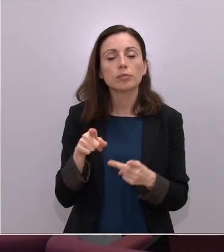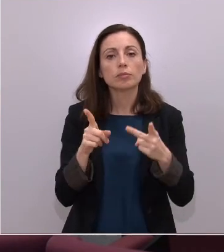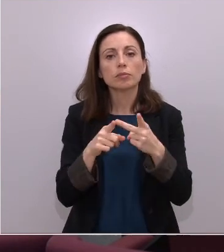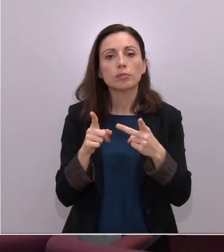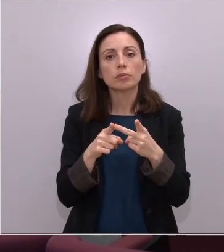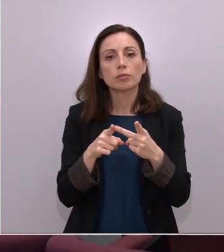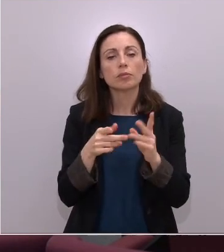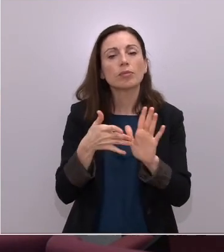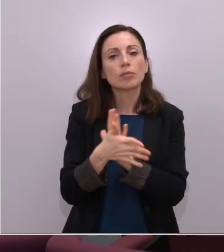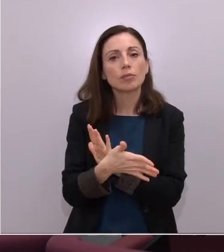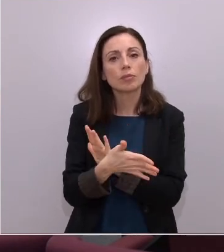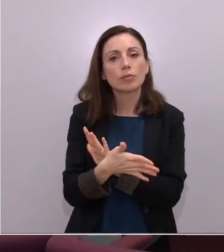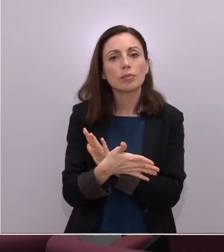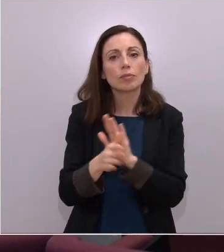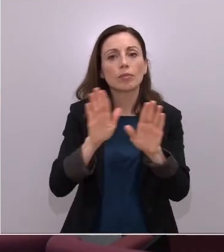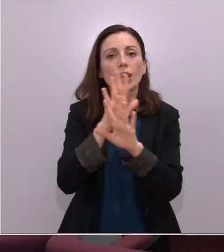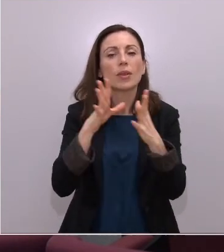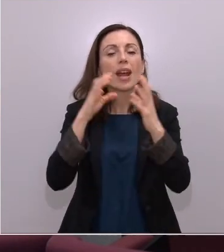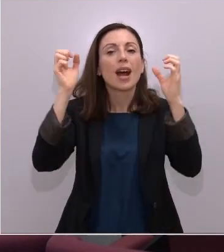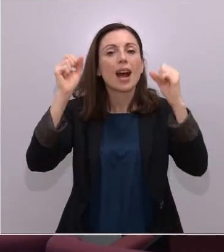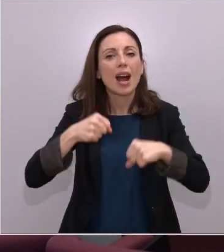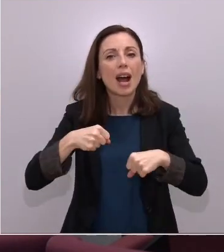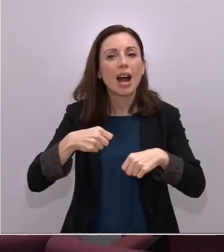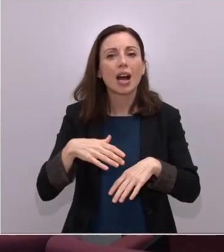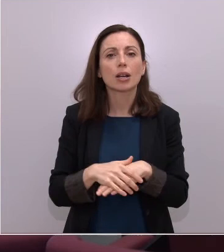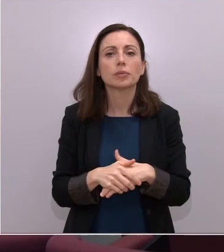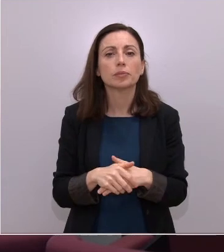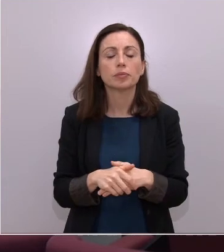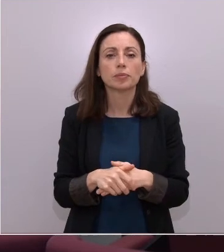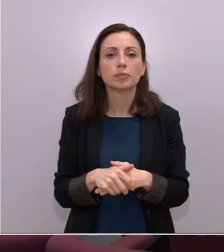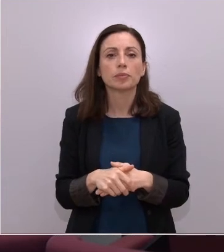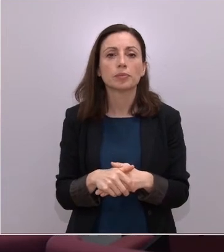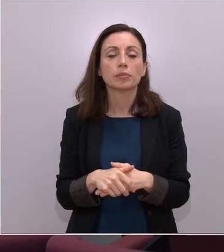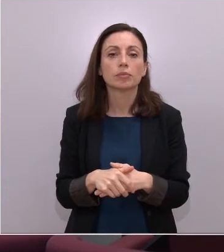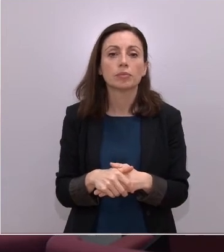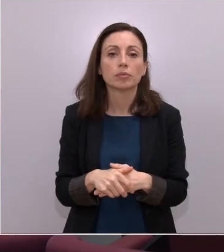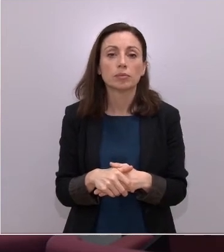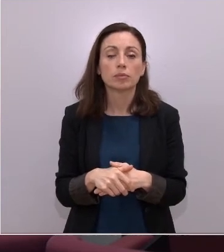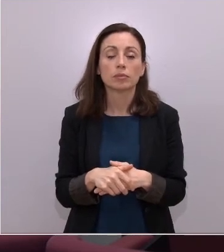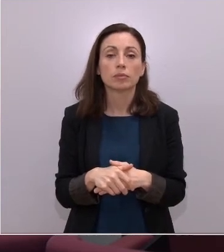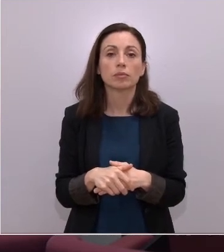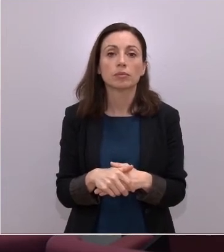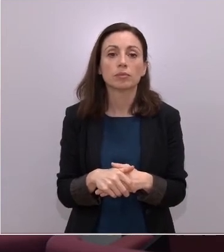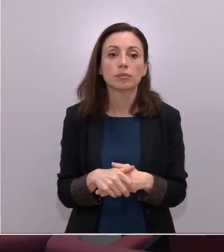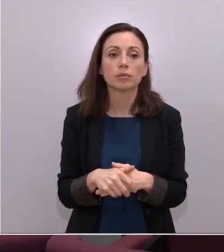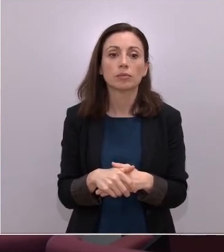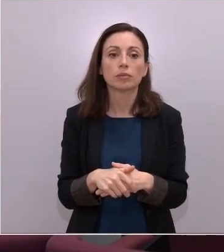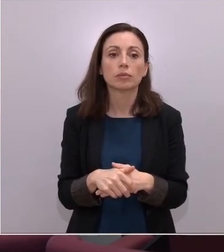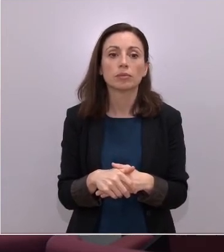otro, aleja, de algún modo, el acuerdo político que demanda la sociedad civil. ¿Es más difícil ahora que estamos de acuerdo?